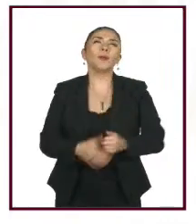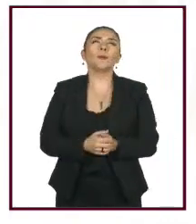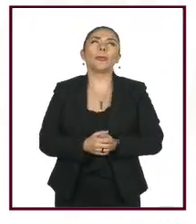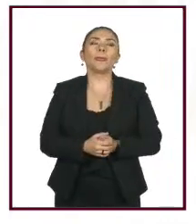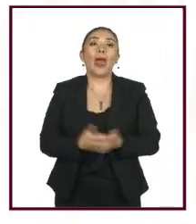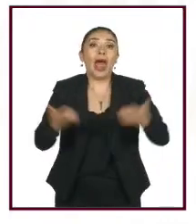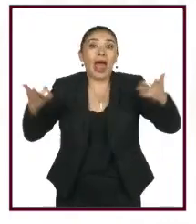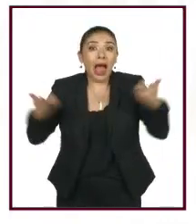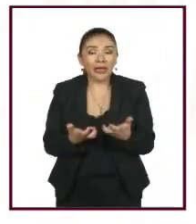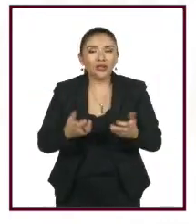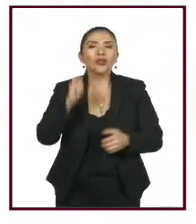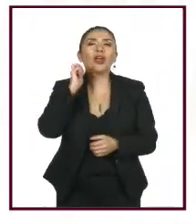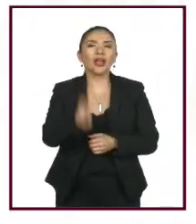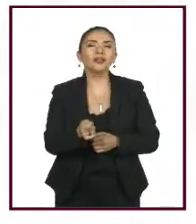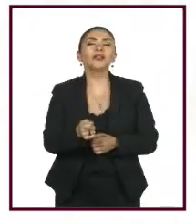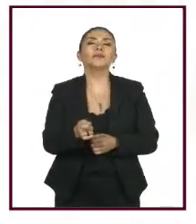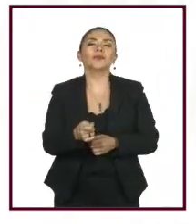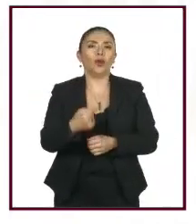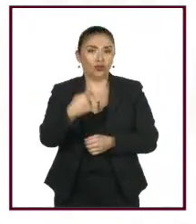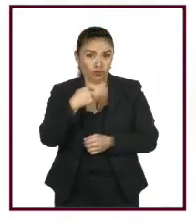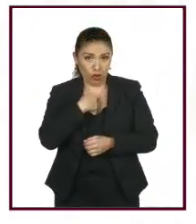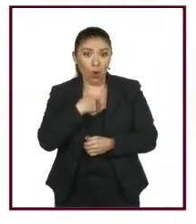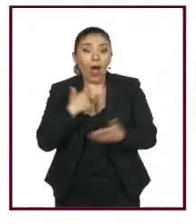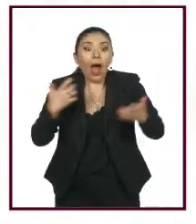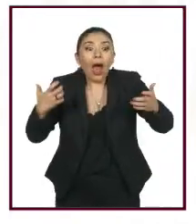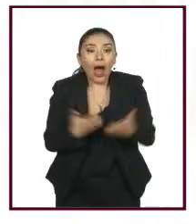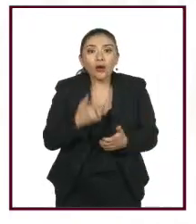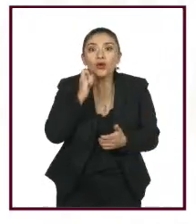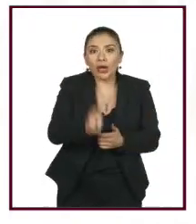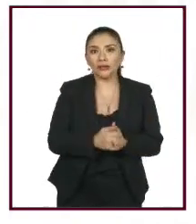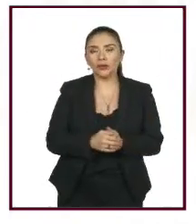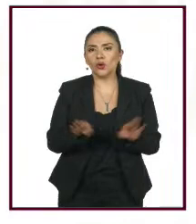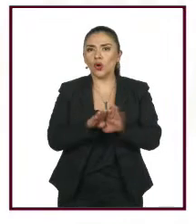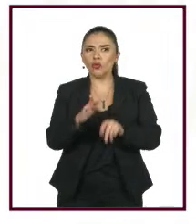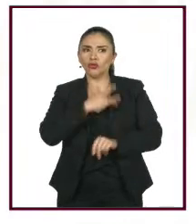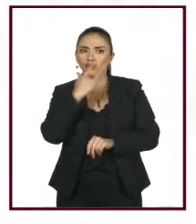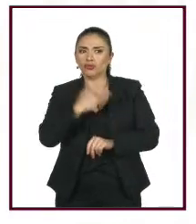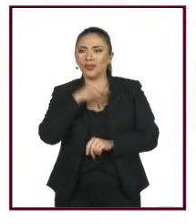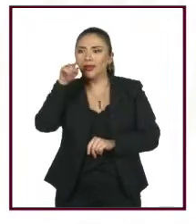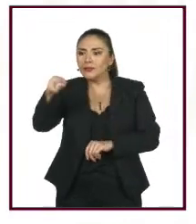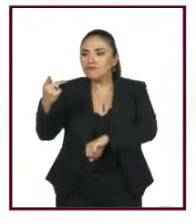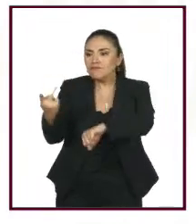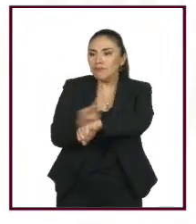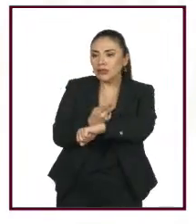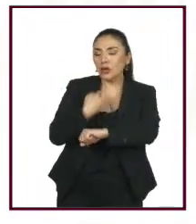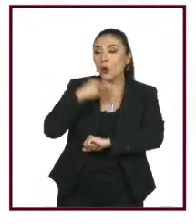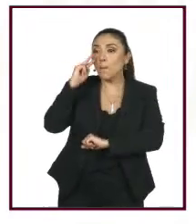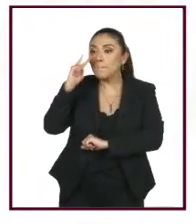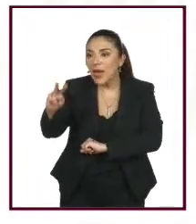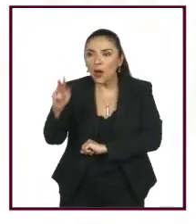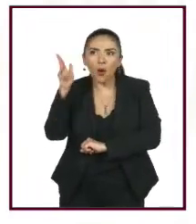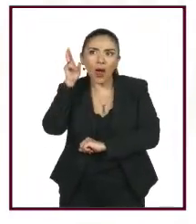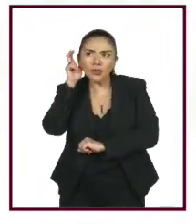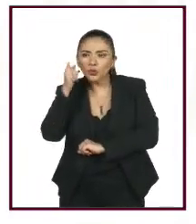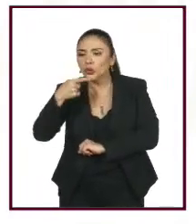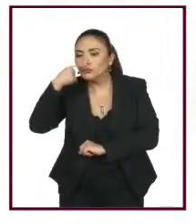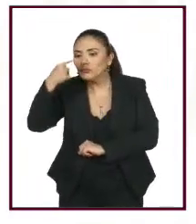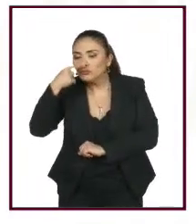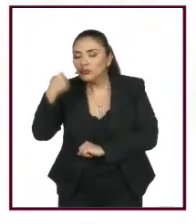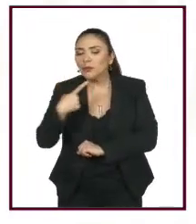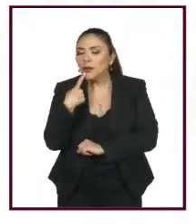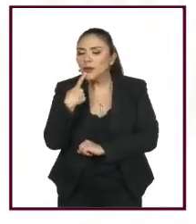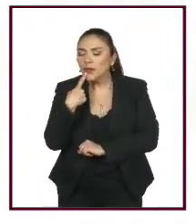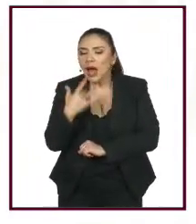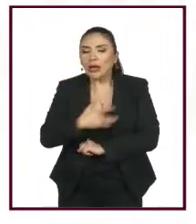con la acción, que es el yo hago, la percepción del evento, yo veo, yo escucho, huelo, gusto y siento,